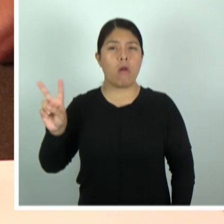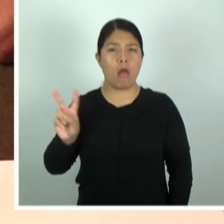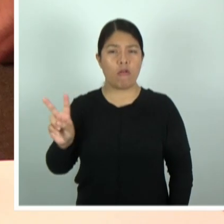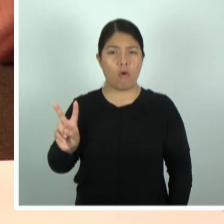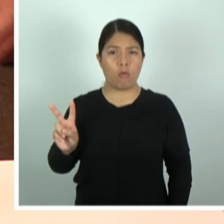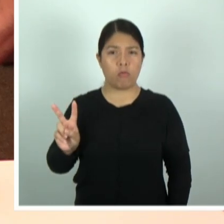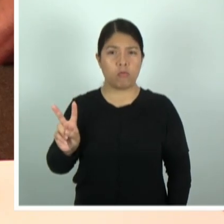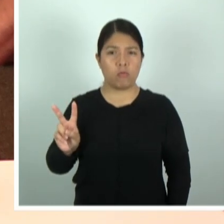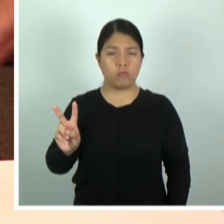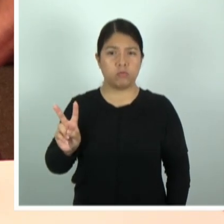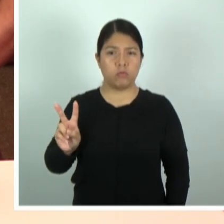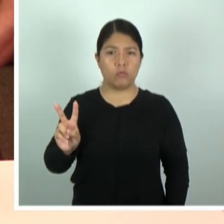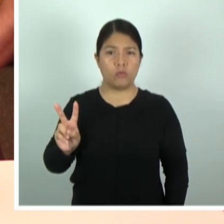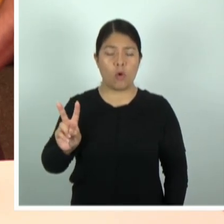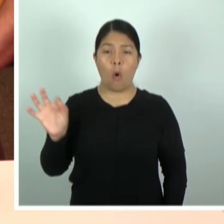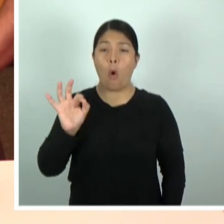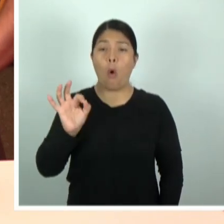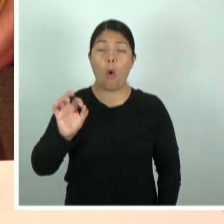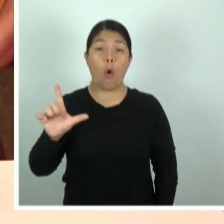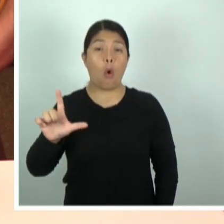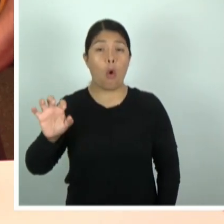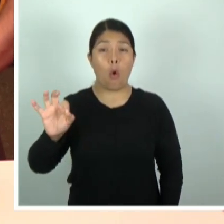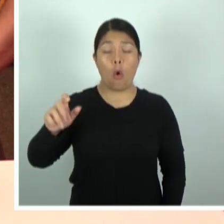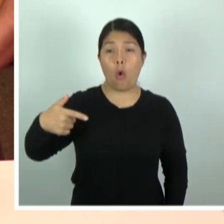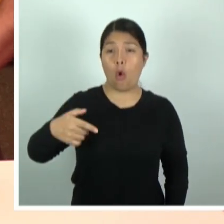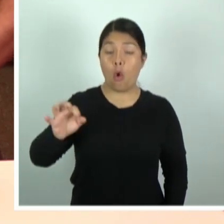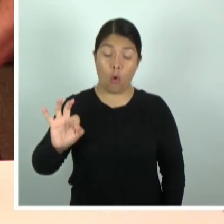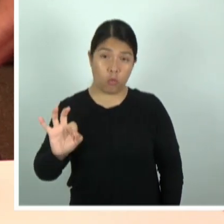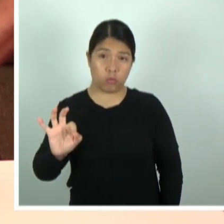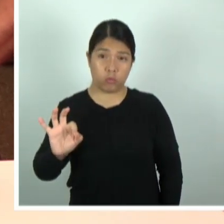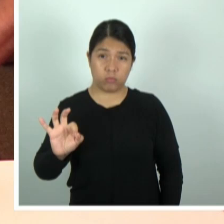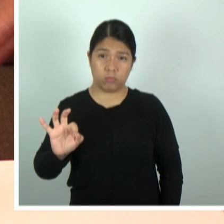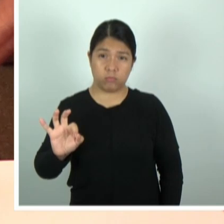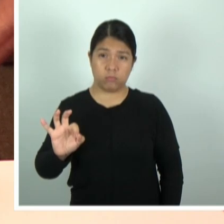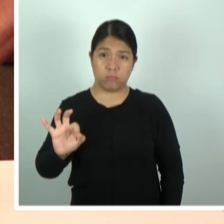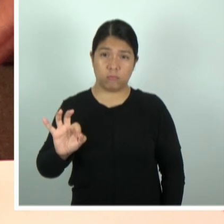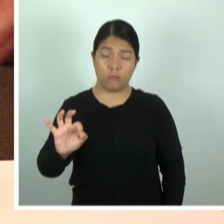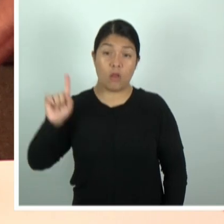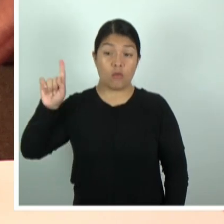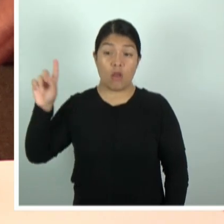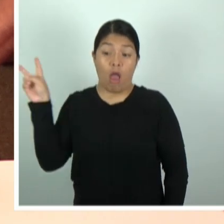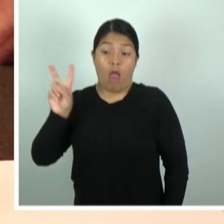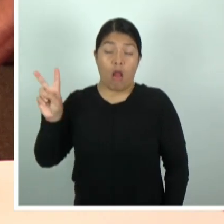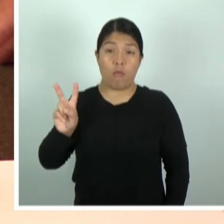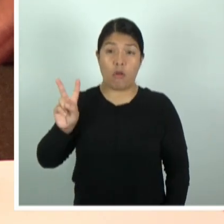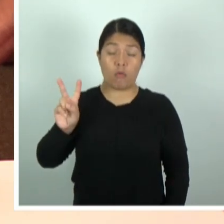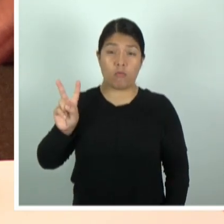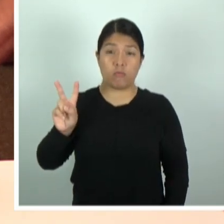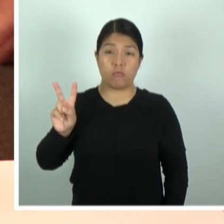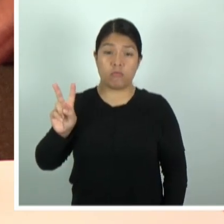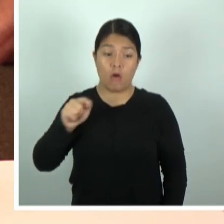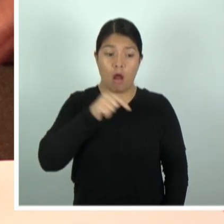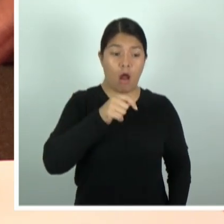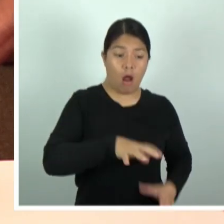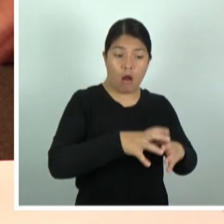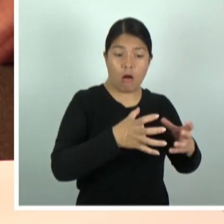hebreo, Logos, en griego, el Verbo. El Verbo vino, el Verbo